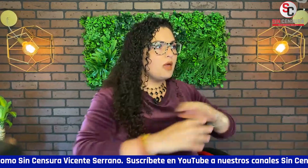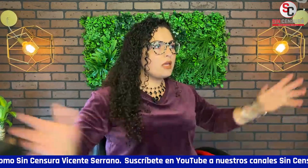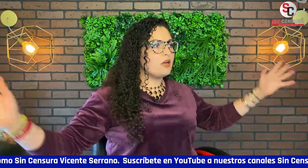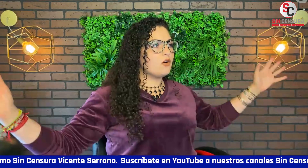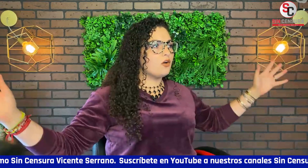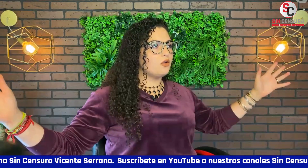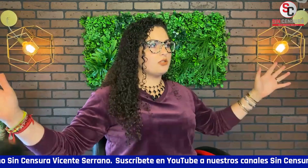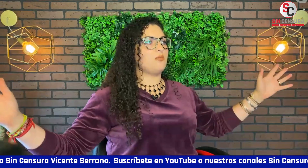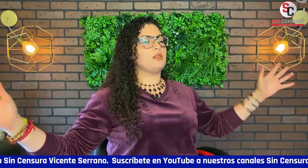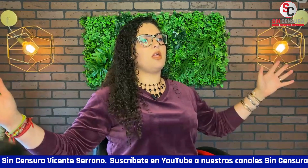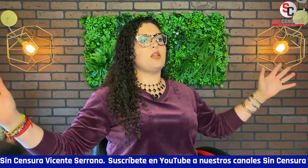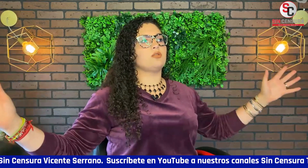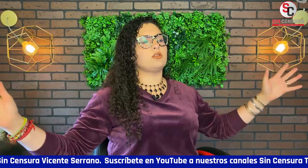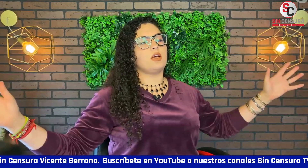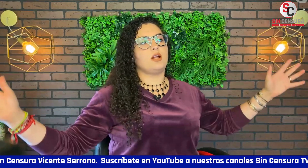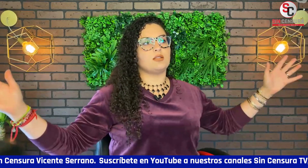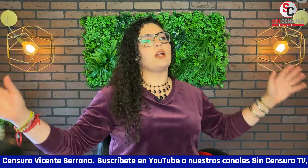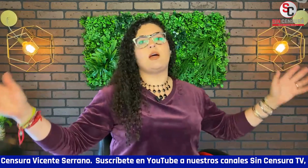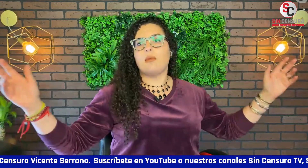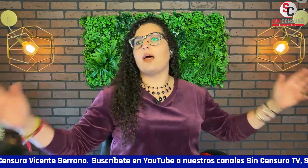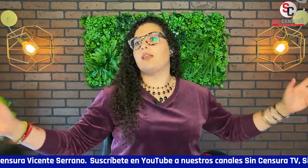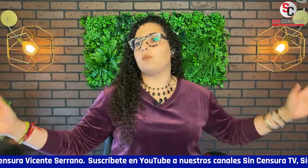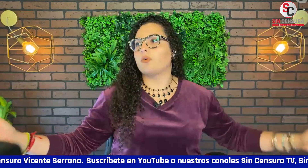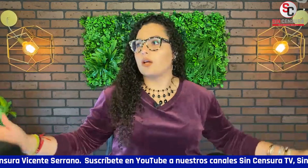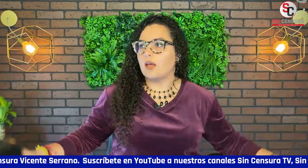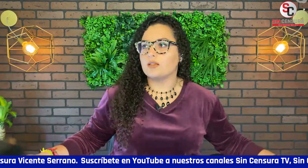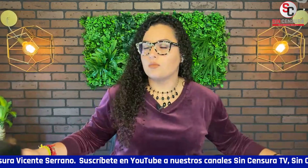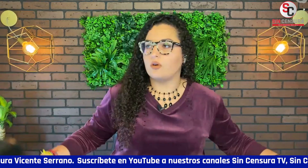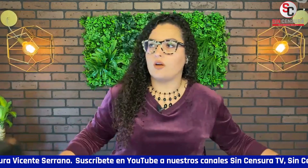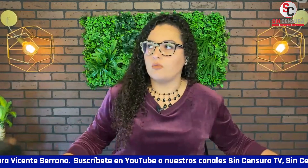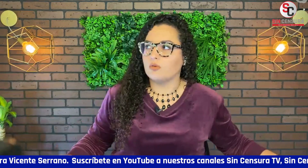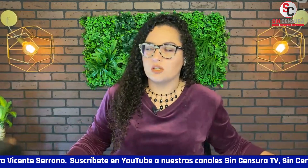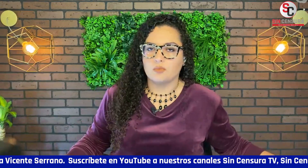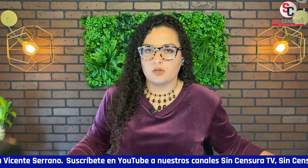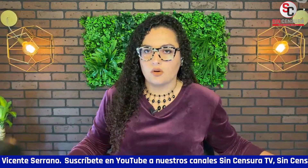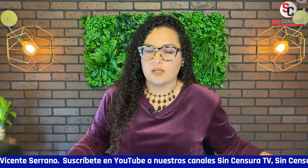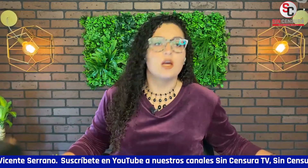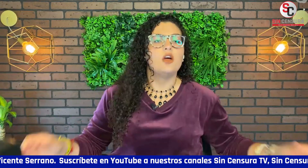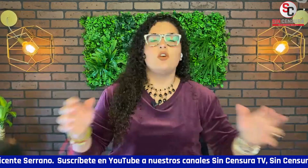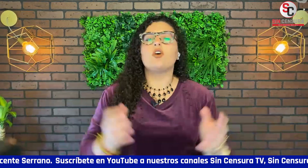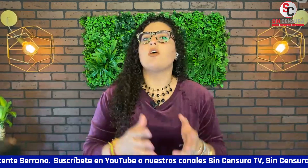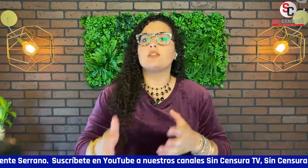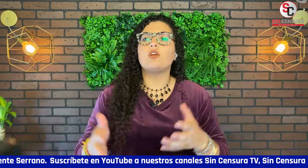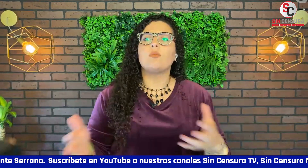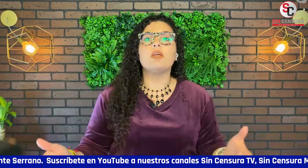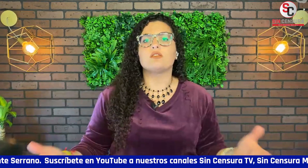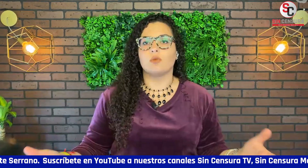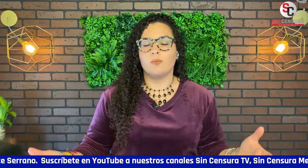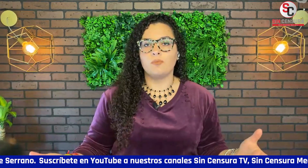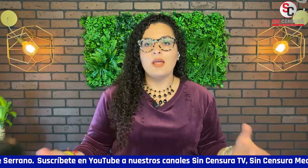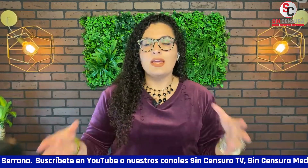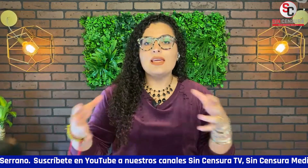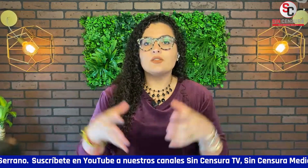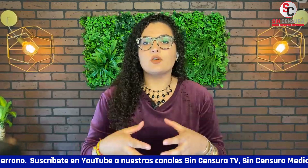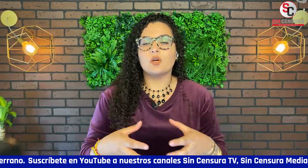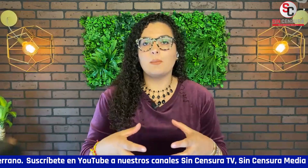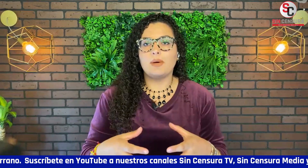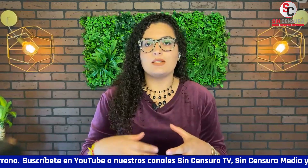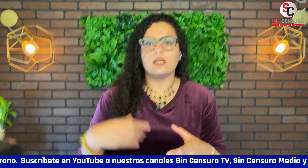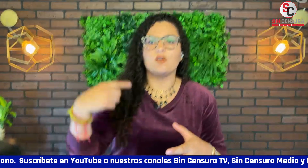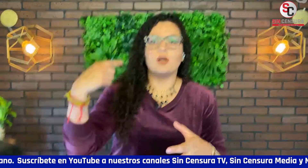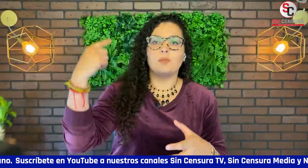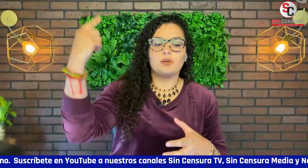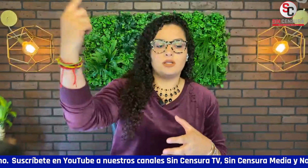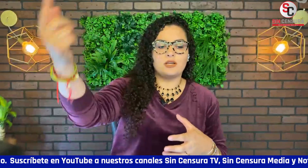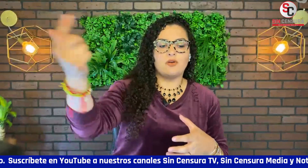en México los cementerios están hasta la madre porque ya se murieron muchas personas. No es lo mismo. Y eso es lo que